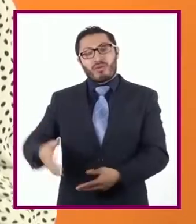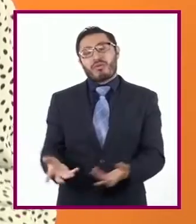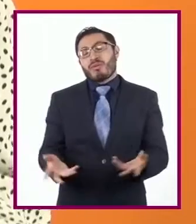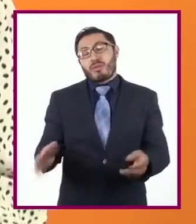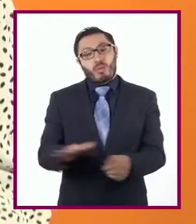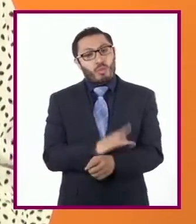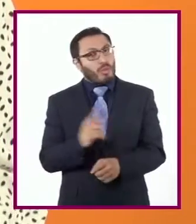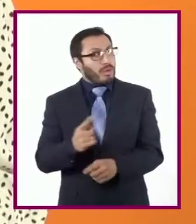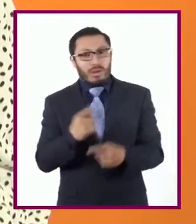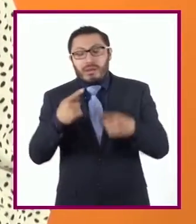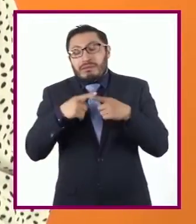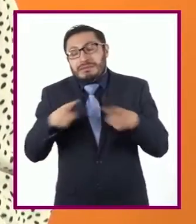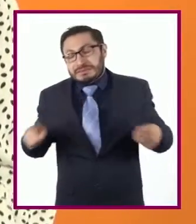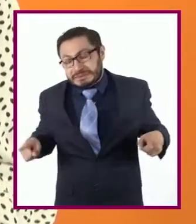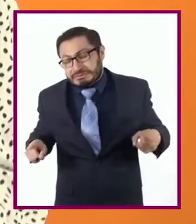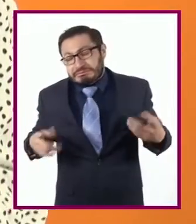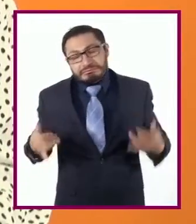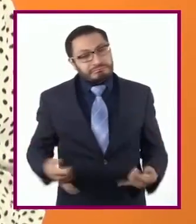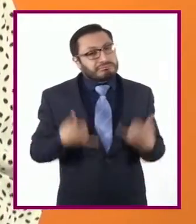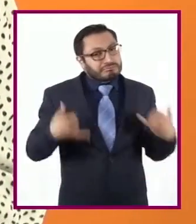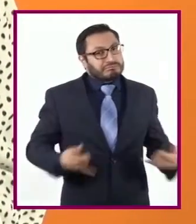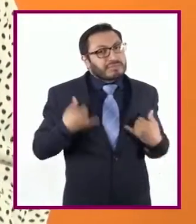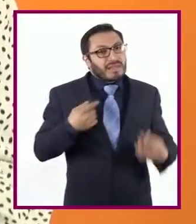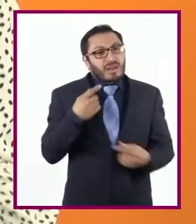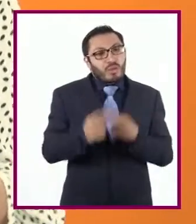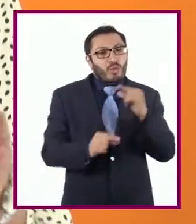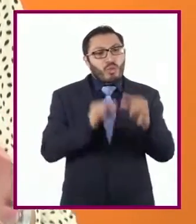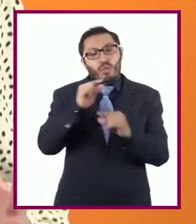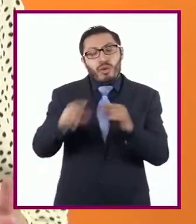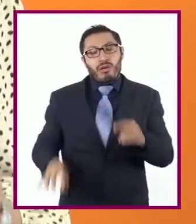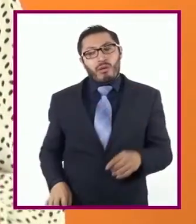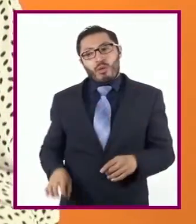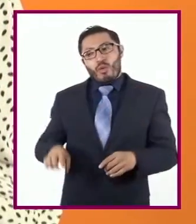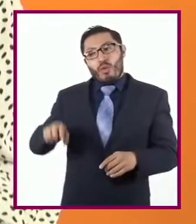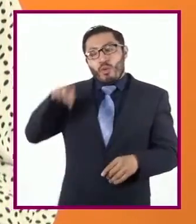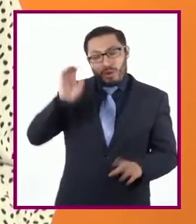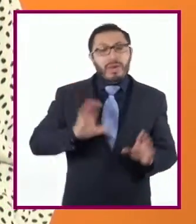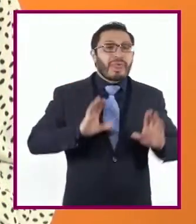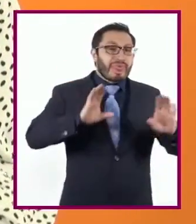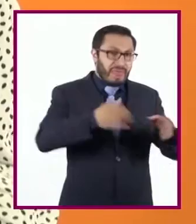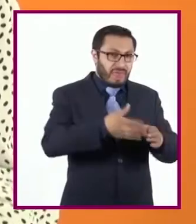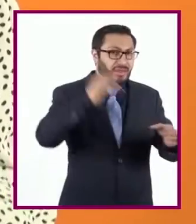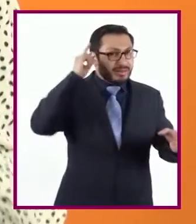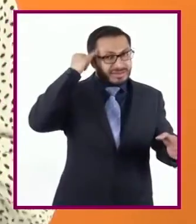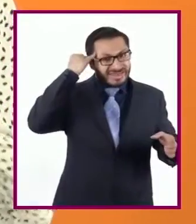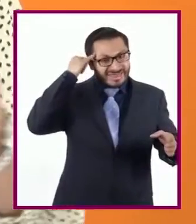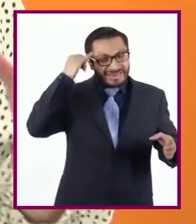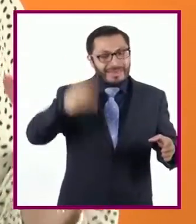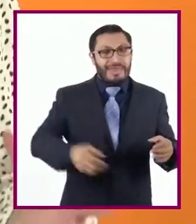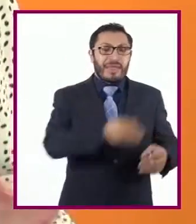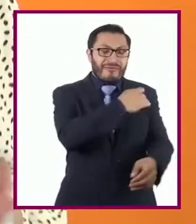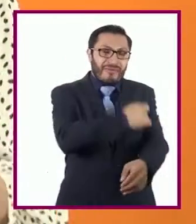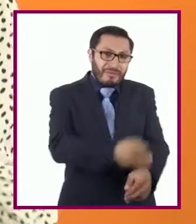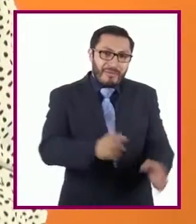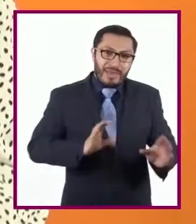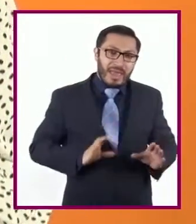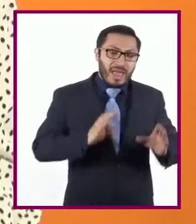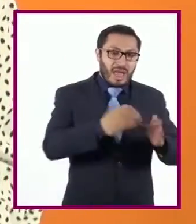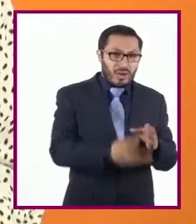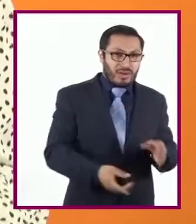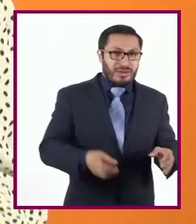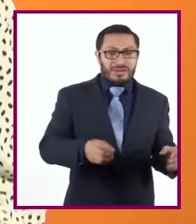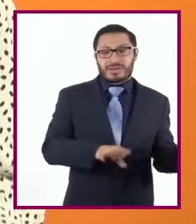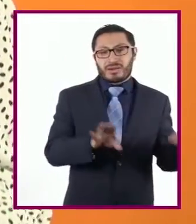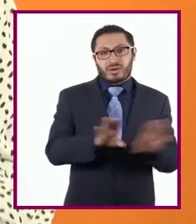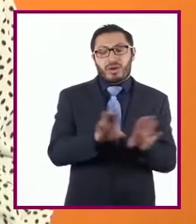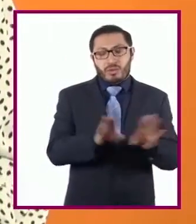misma referencia un adolescente que ha crecido en una comunidad indígena donde la familia y la comunidad espera ciertas